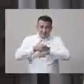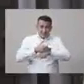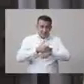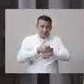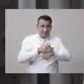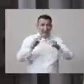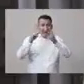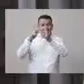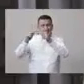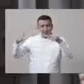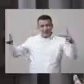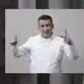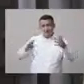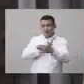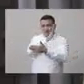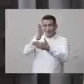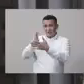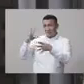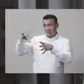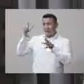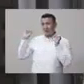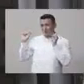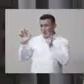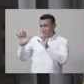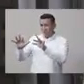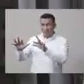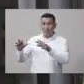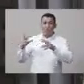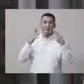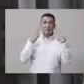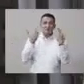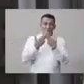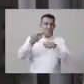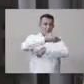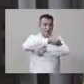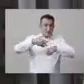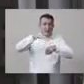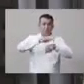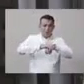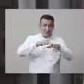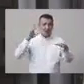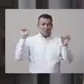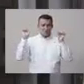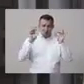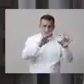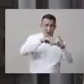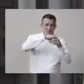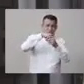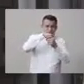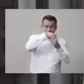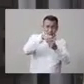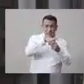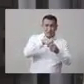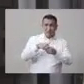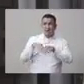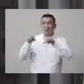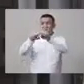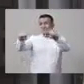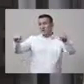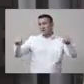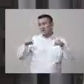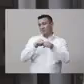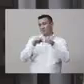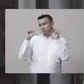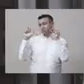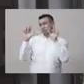personas y no se puede guardar la sana distancia. Además, lo hacemos sin usar cubrebocas o cuando lo utilizamos,